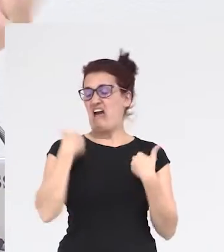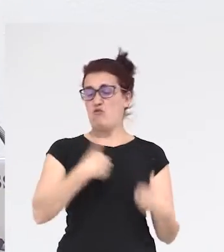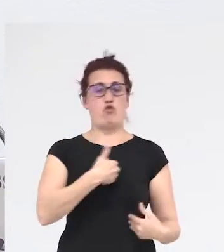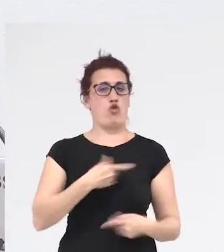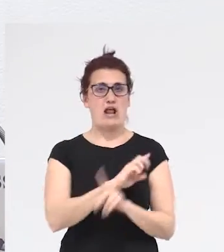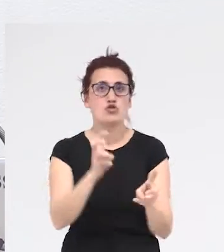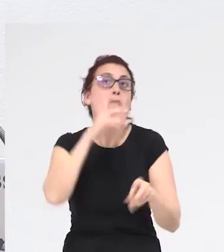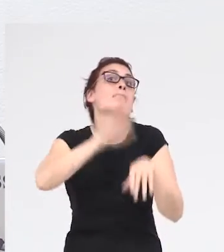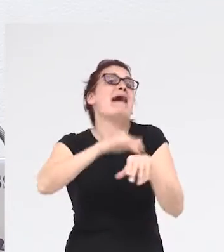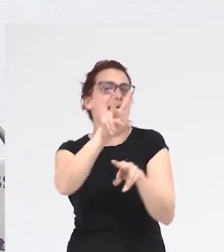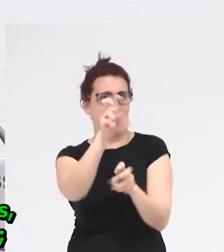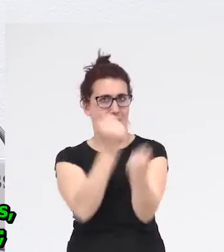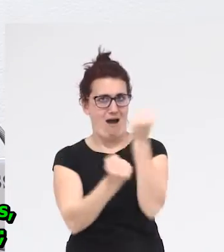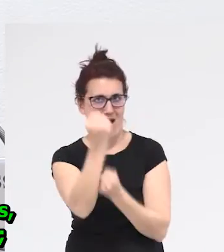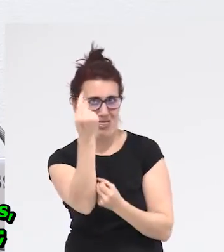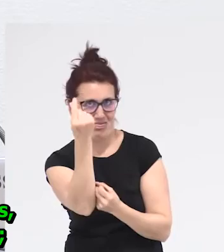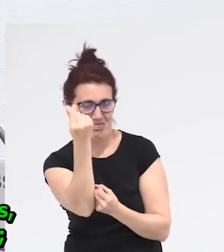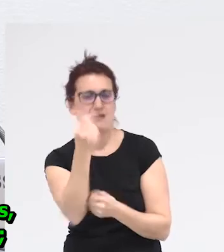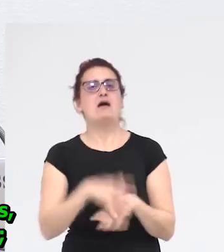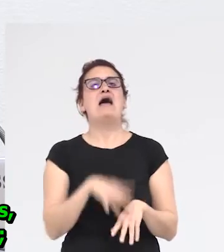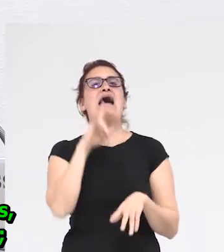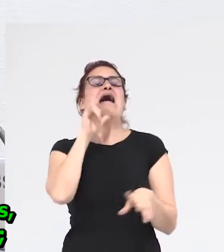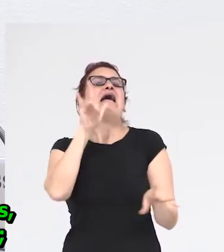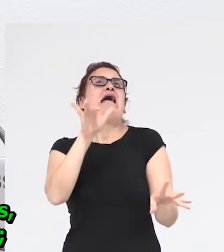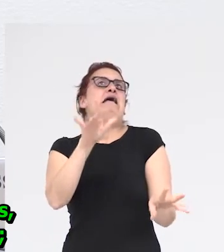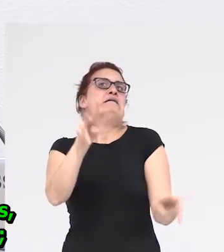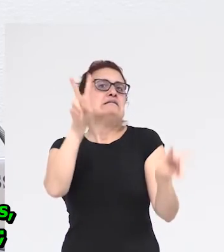el capitalismo, que no están